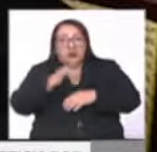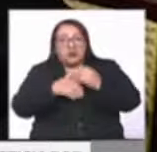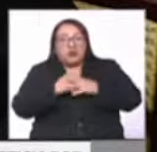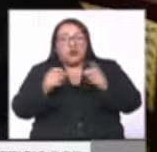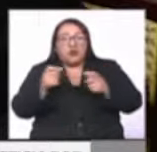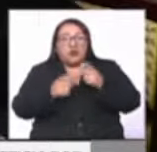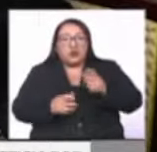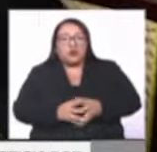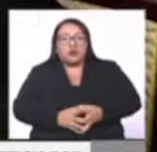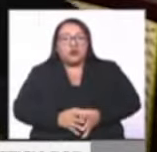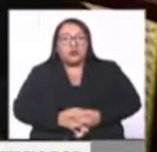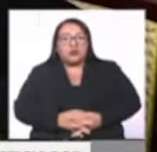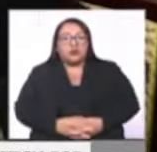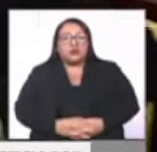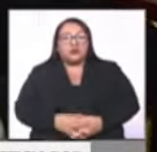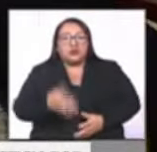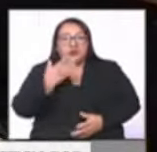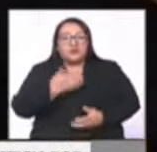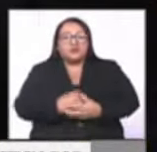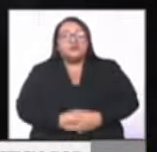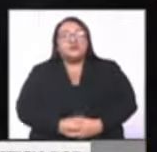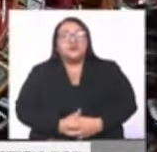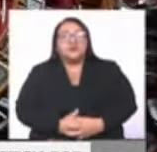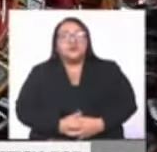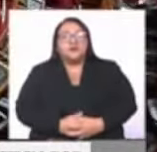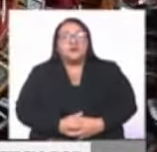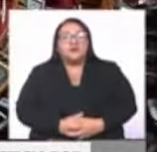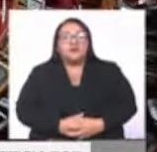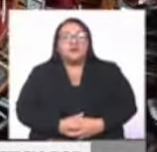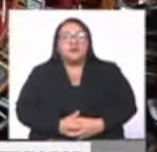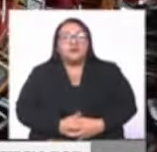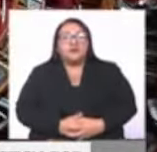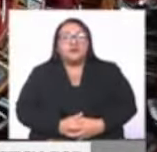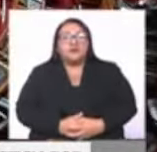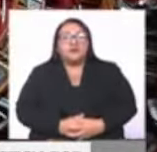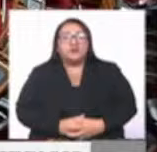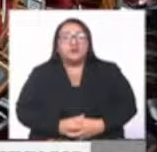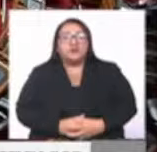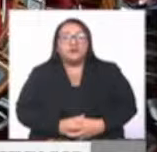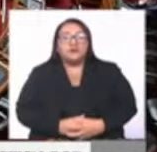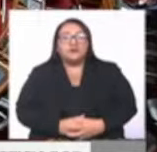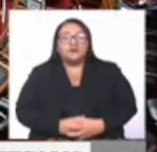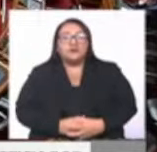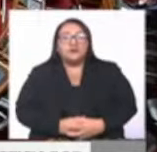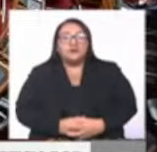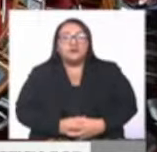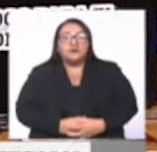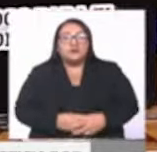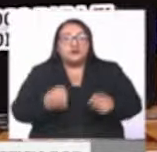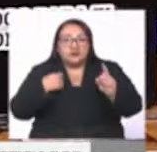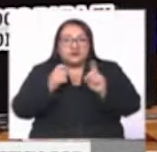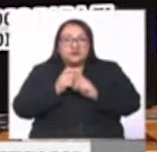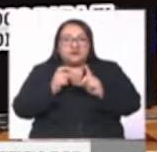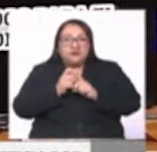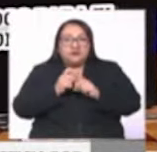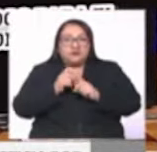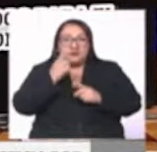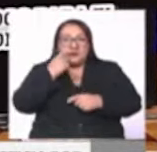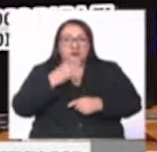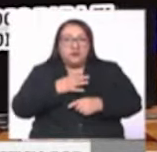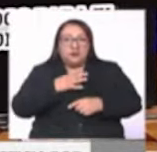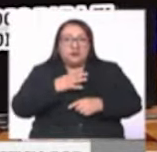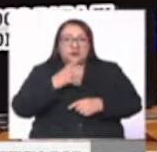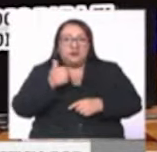todos los congresistas presentes Muchas gracias muy bien tiene la palabra el